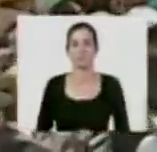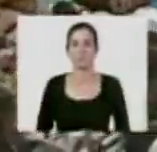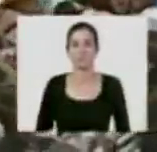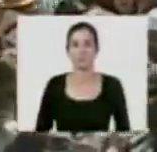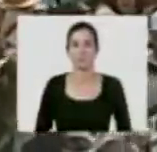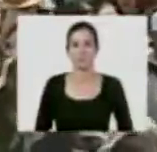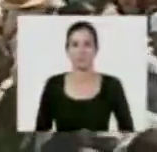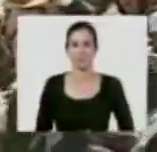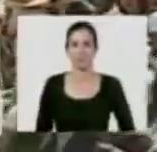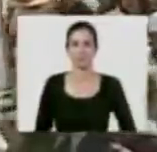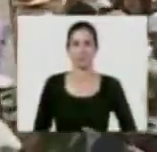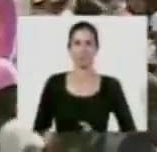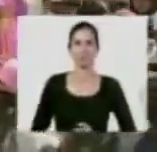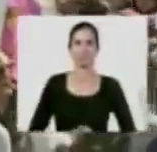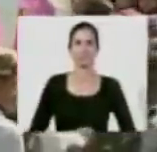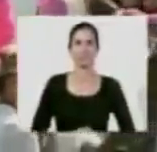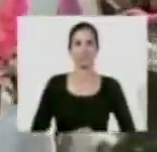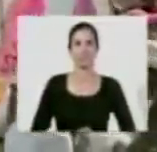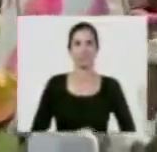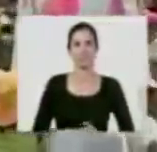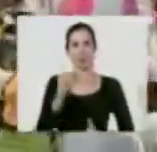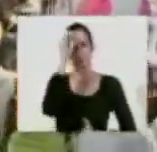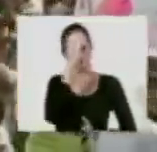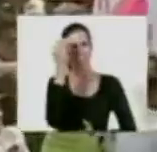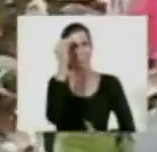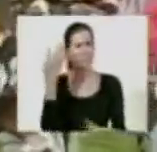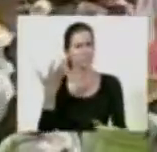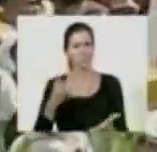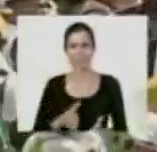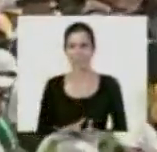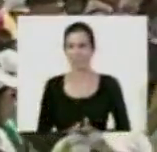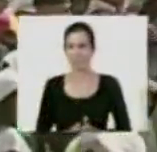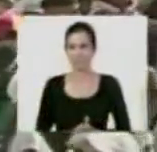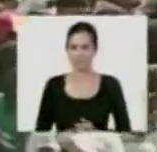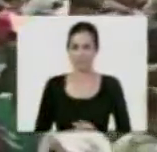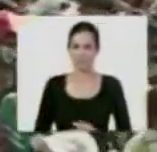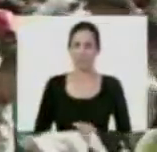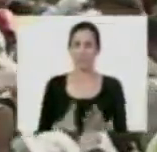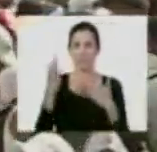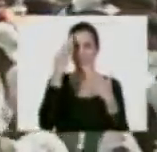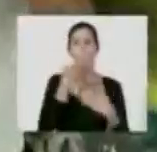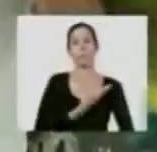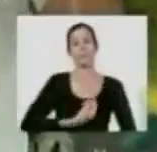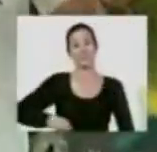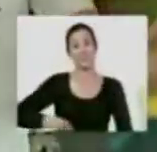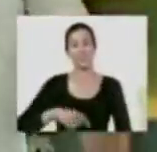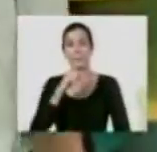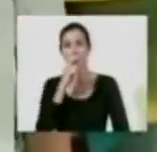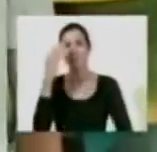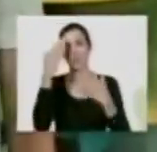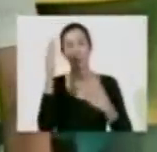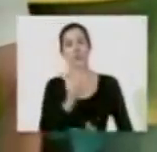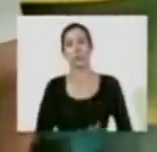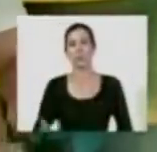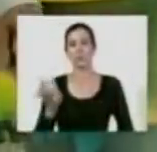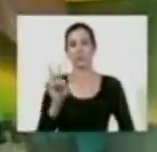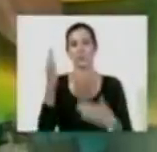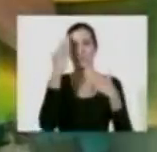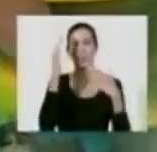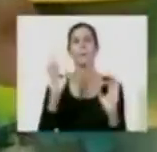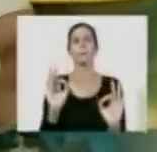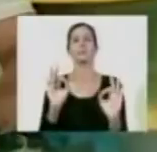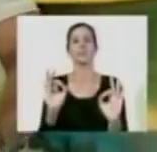que dé su impresión sobre este evento. Bueno, saludo presidente, saludo a toda Venezuela y un saludo